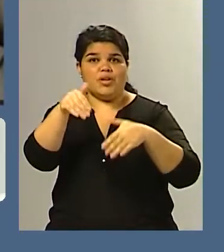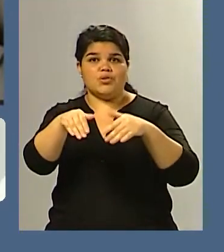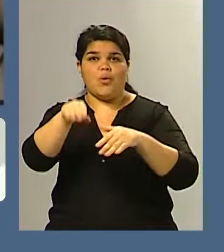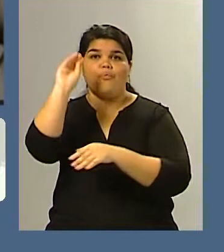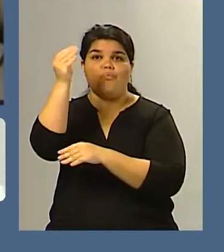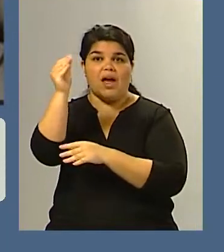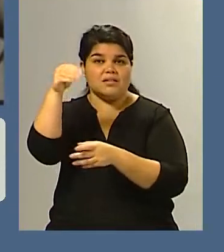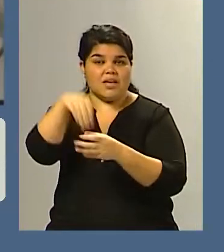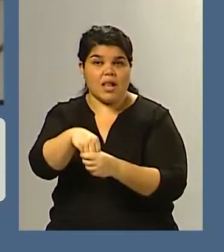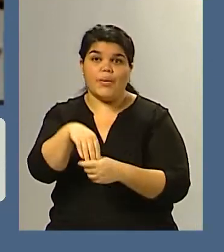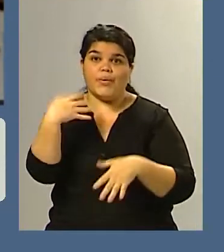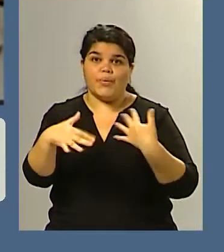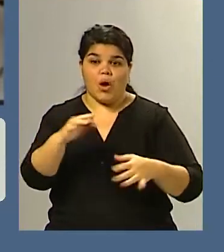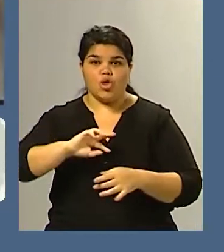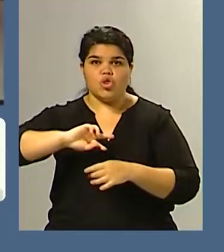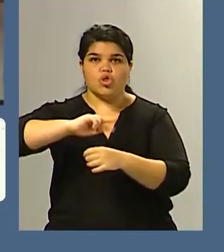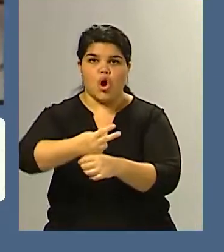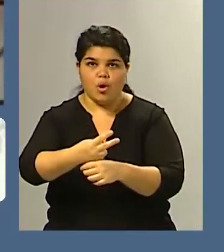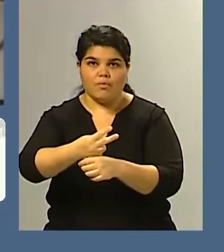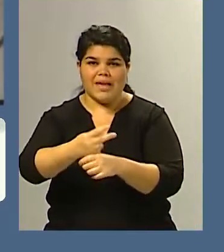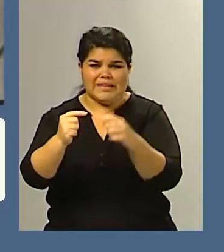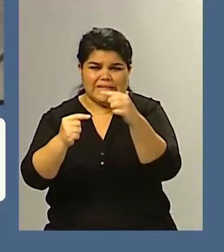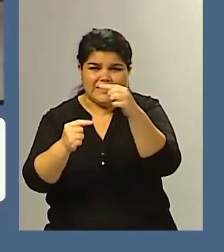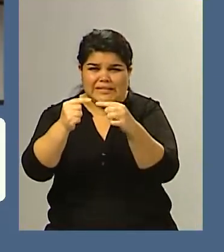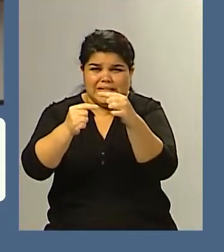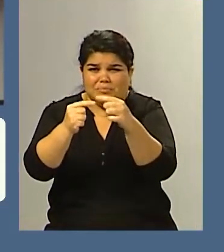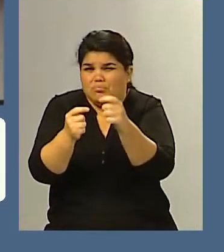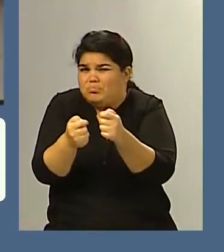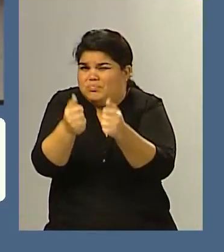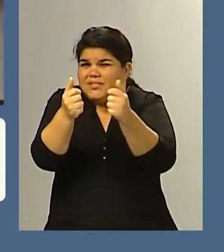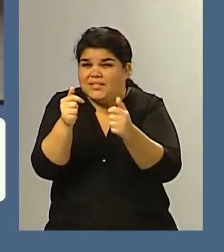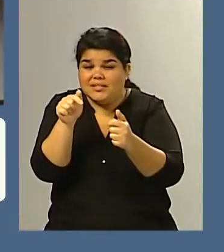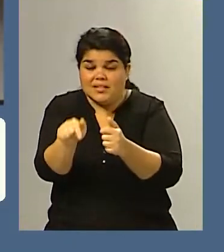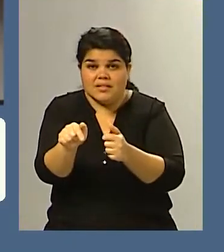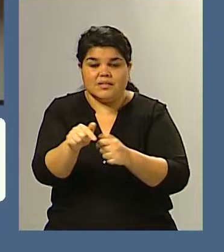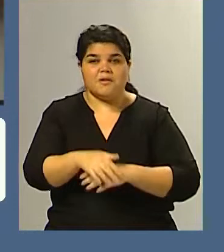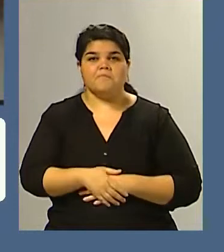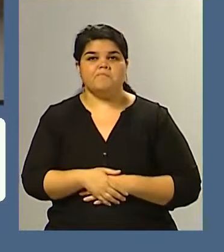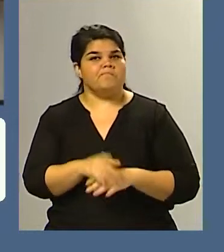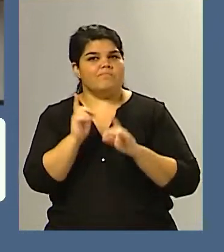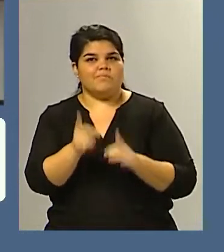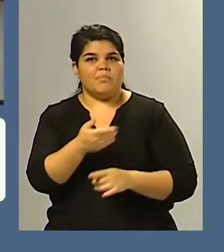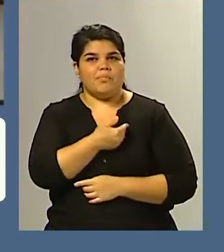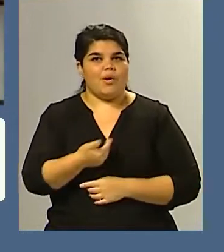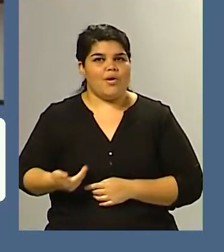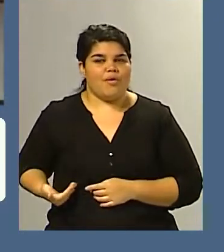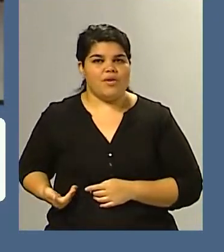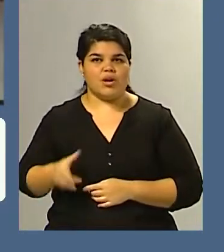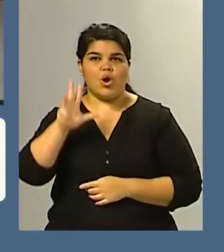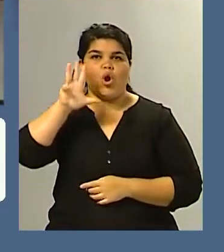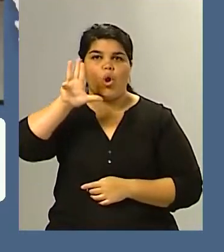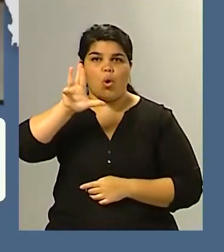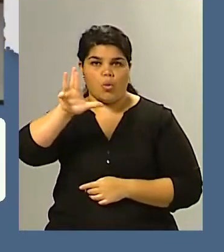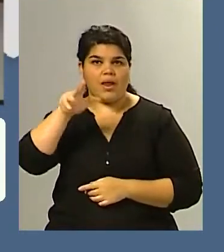sobre todo porque hubo una segunda vuelta con una mínima diferencia, lo cual de alguna manera condiciona lo que será el gobierno de Lula, ¿es